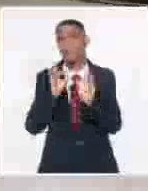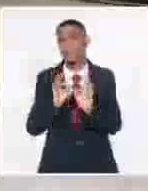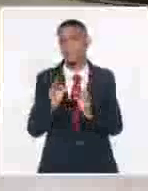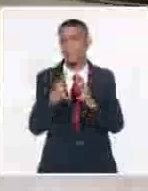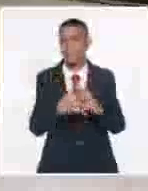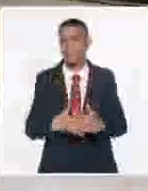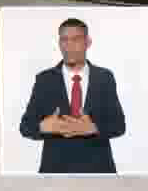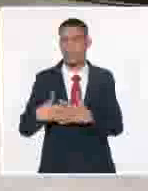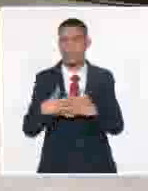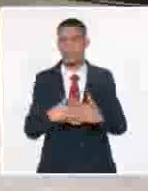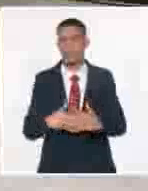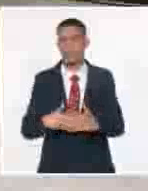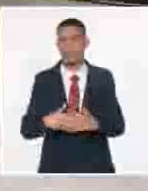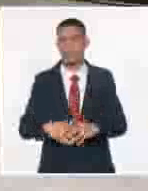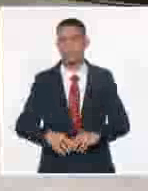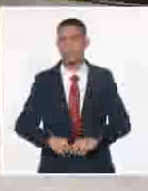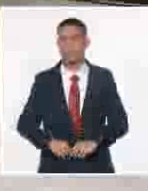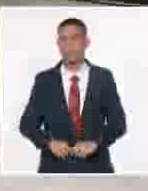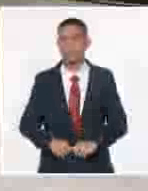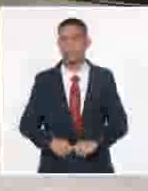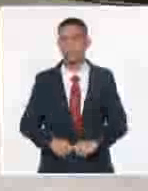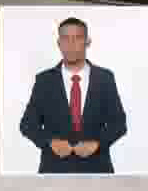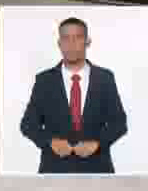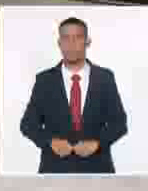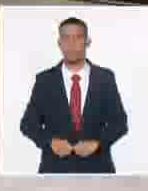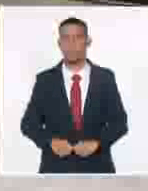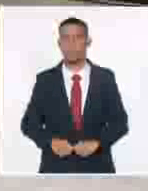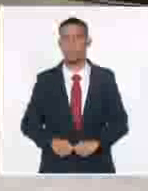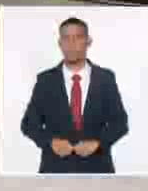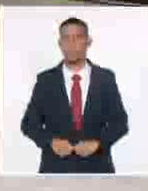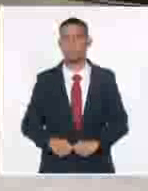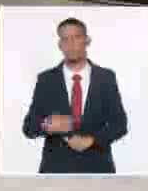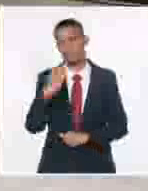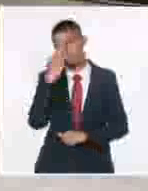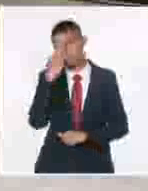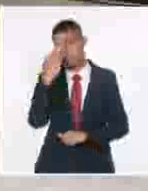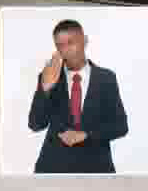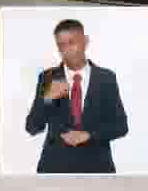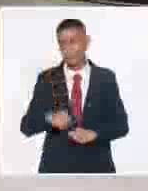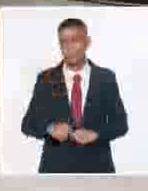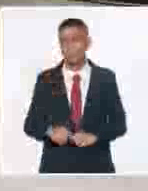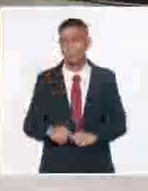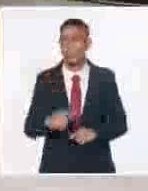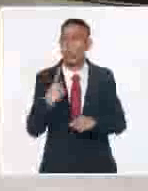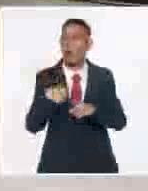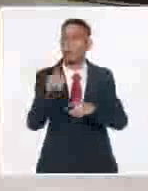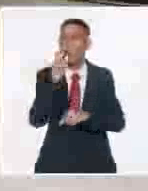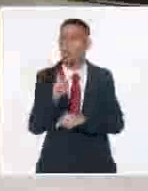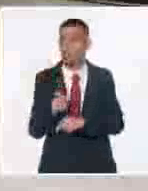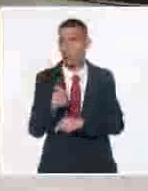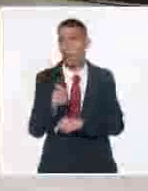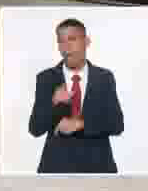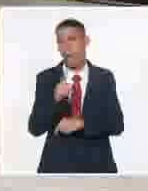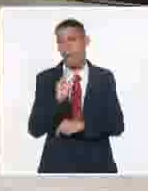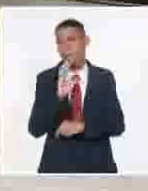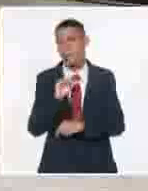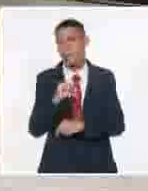el pueblo palestino. Sí, muchas gracias. De nuevo, adelante, por favor, usted, la reconozco.